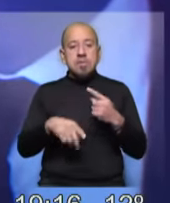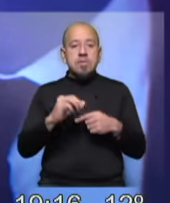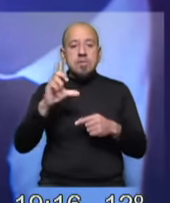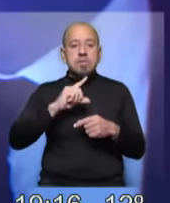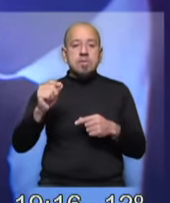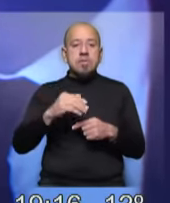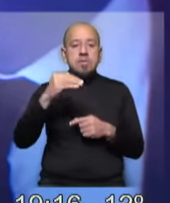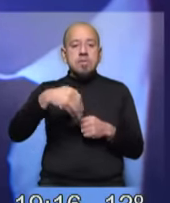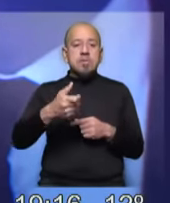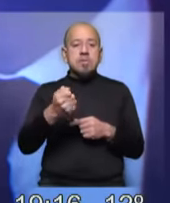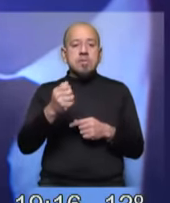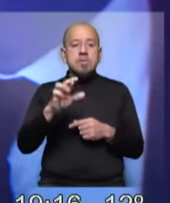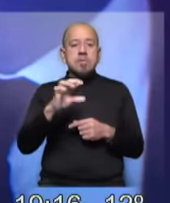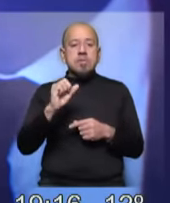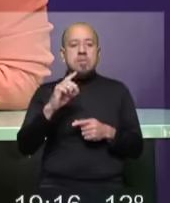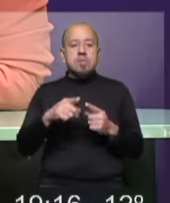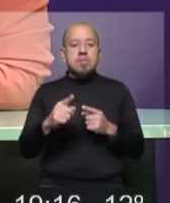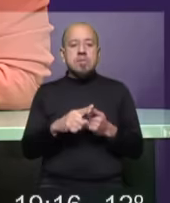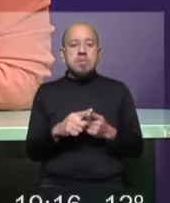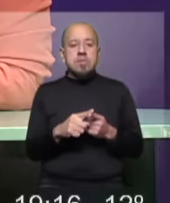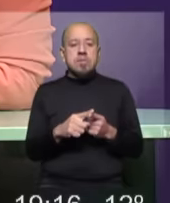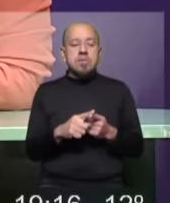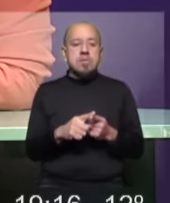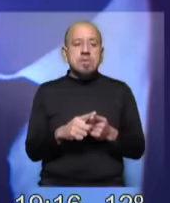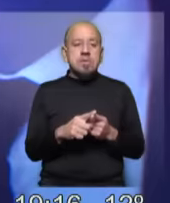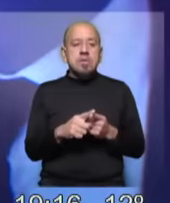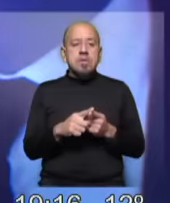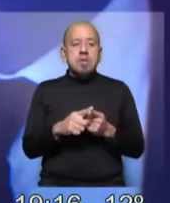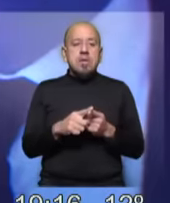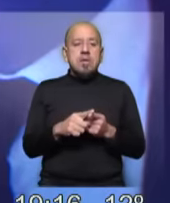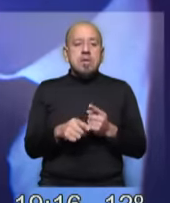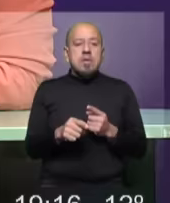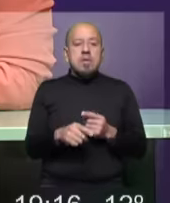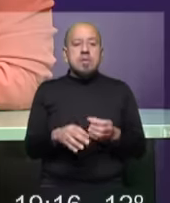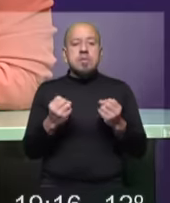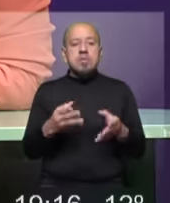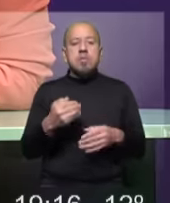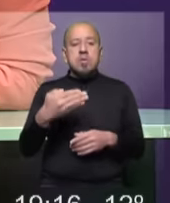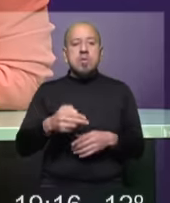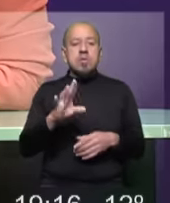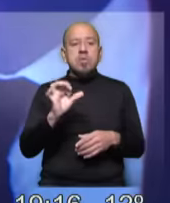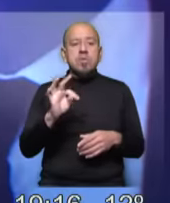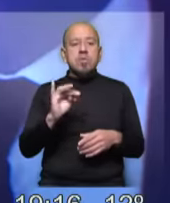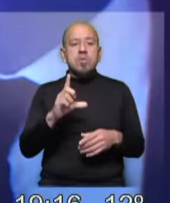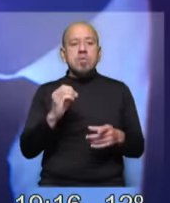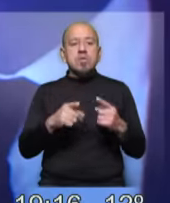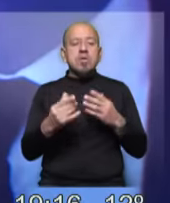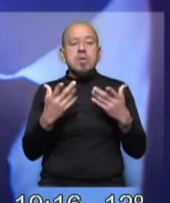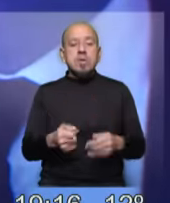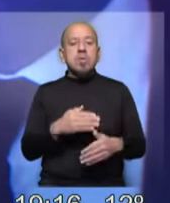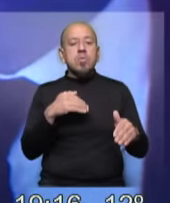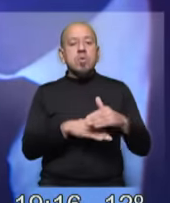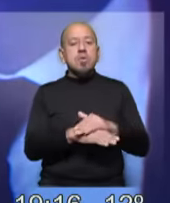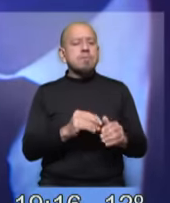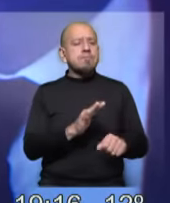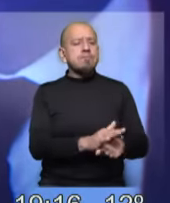Marcel, como decíamos. Previo a la entrega del pasaporte, por supuesto. Claro. Exacto. ¿Y por qué Bustillo quería ocultar estos chats? Bueno, en realidad lo que se